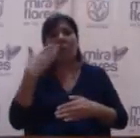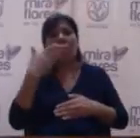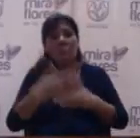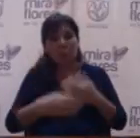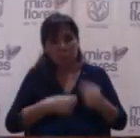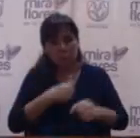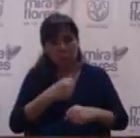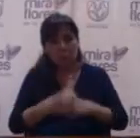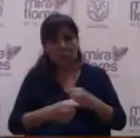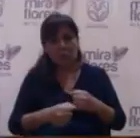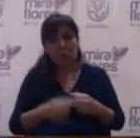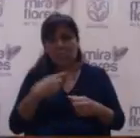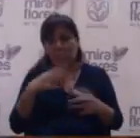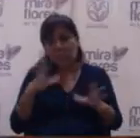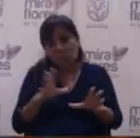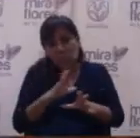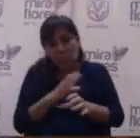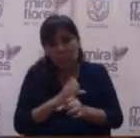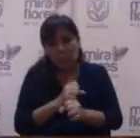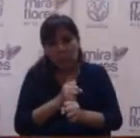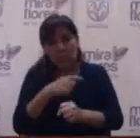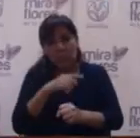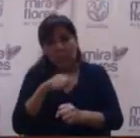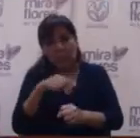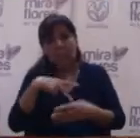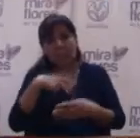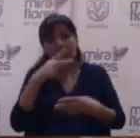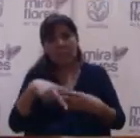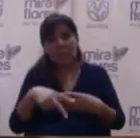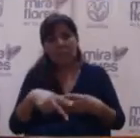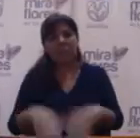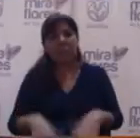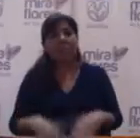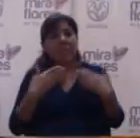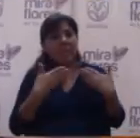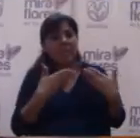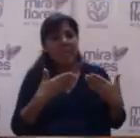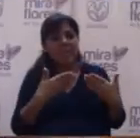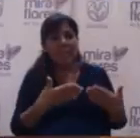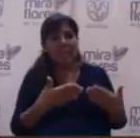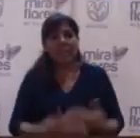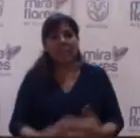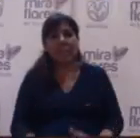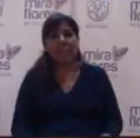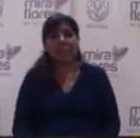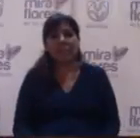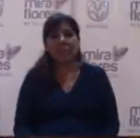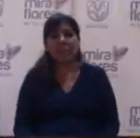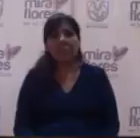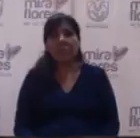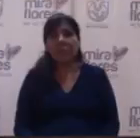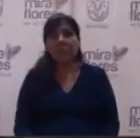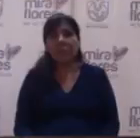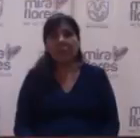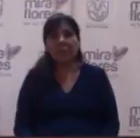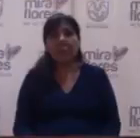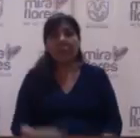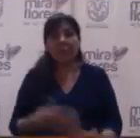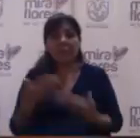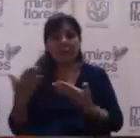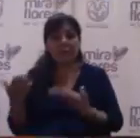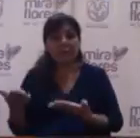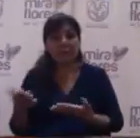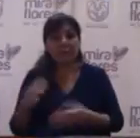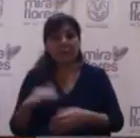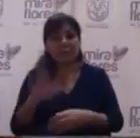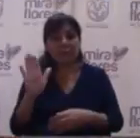un resumen, doctor, del plan de seguridad ciudadana. Muchas gracias. ¿Alguna otra intervención? Si no hay sí, el señor de Alberti se ha pedido